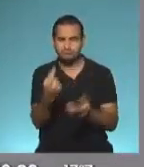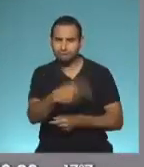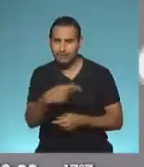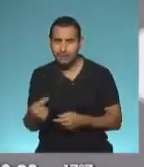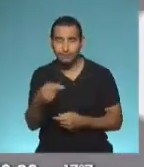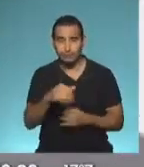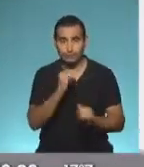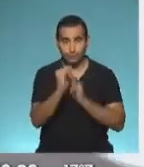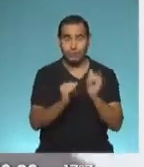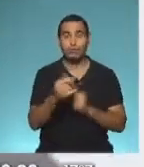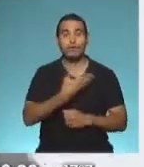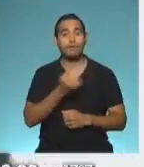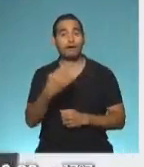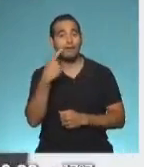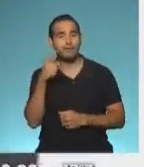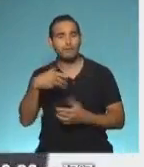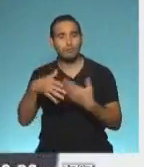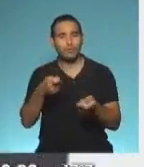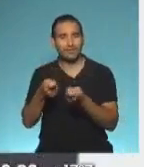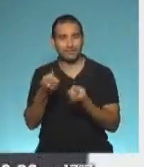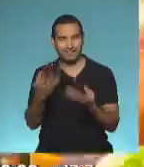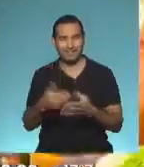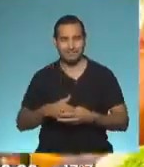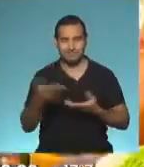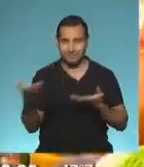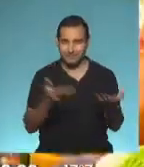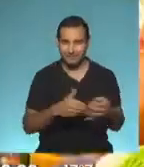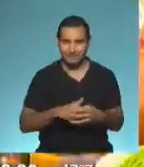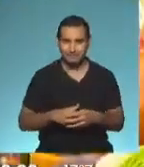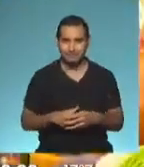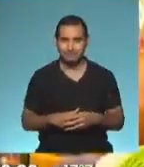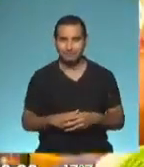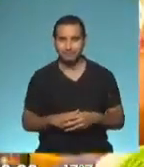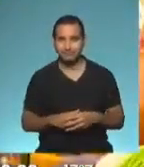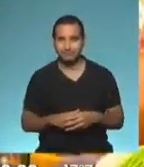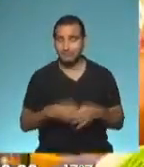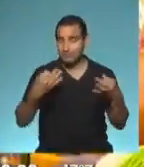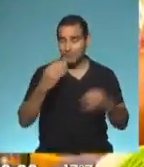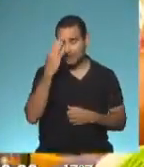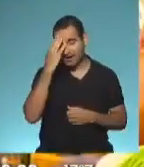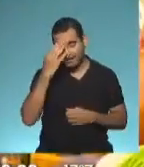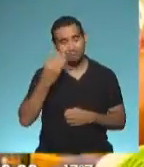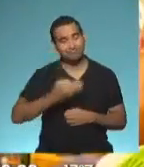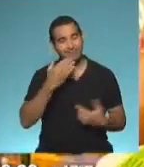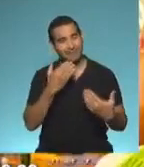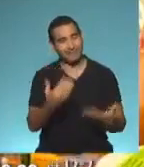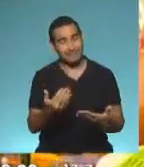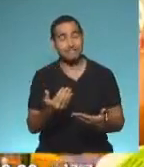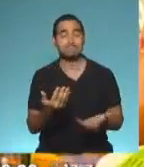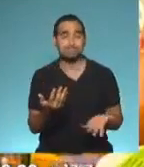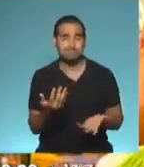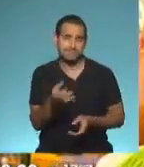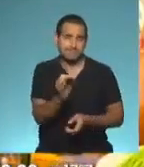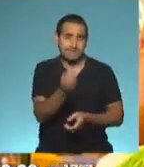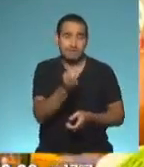arrancamos como fab y en una juguetería cómo estás bienvenida muy bien alejandro gracias y como